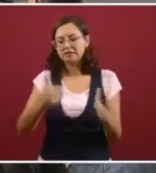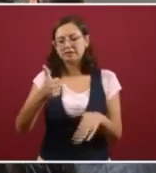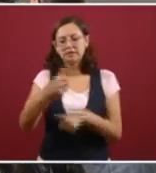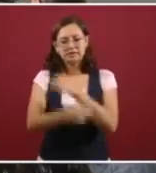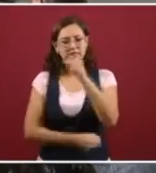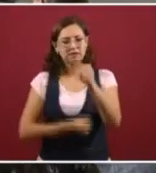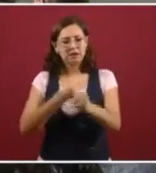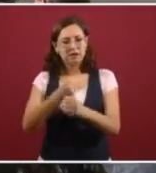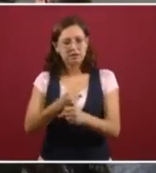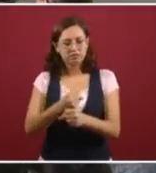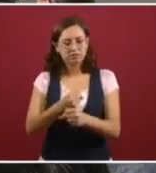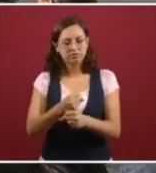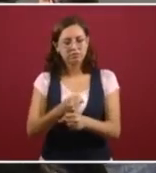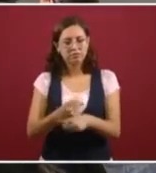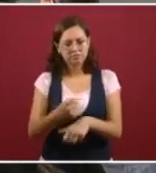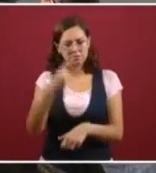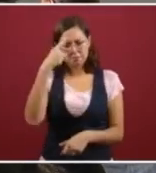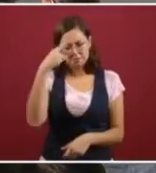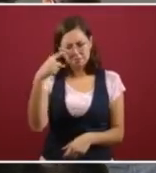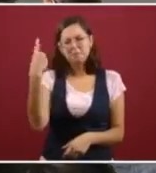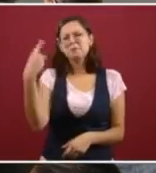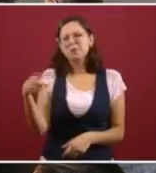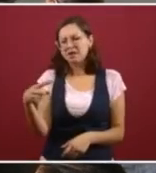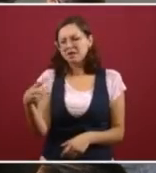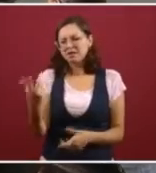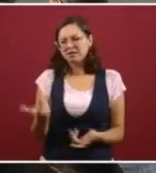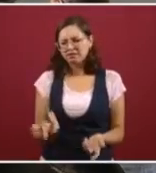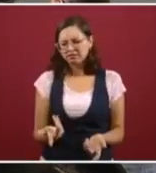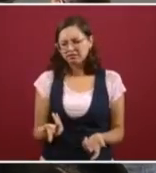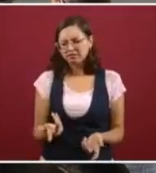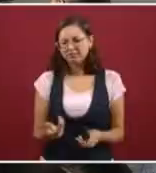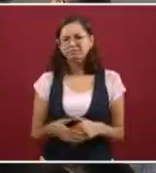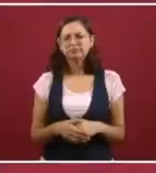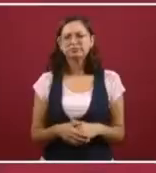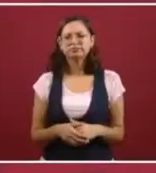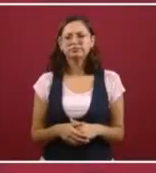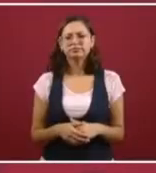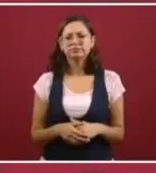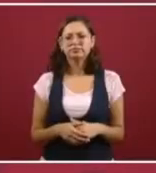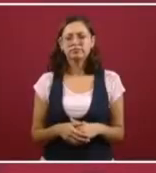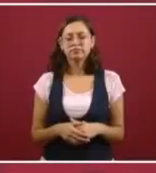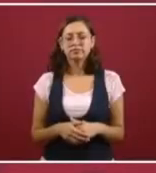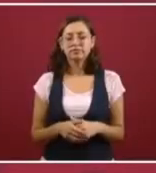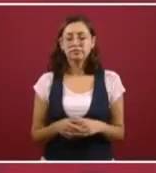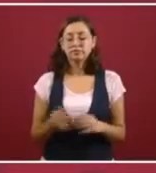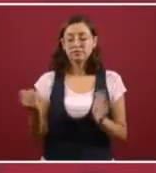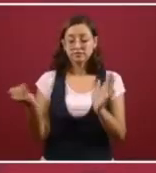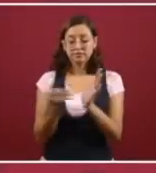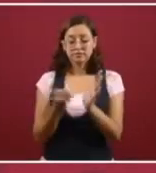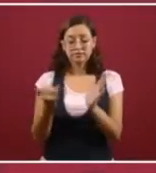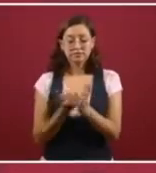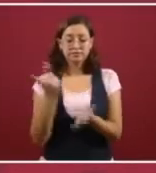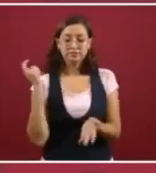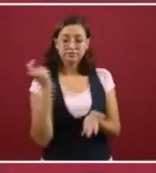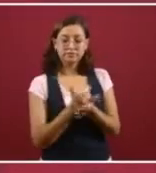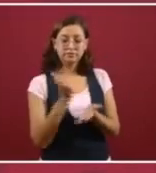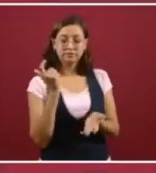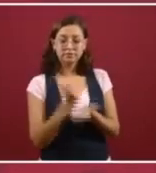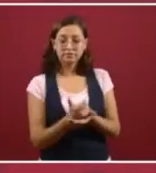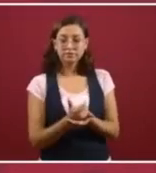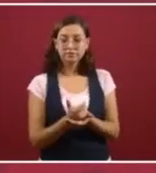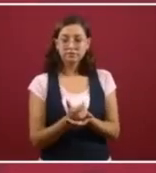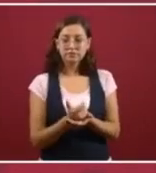Con el propósito de aumentar las pensiones de los trabajadores, el presidente de México, Andrés Manuel López Obrador, informó sobre el acuerdo firmado con